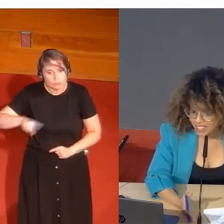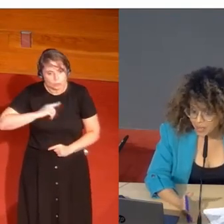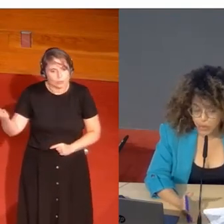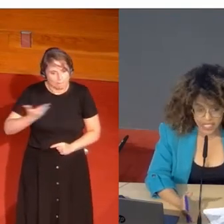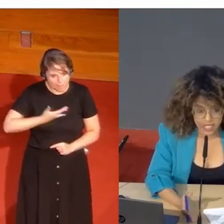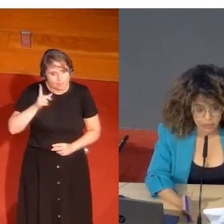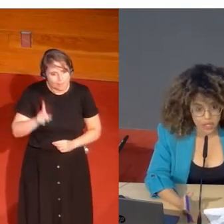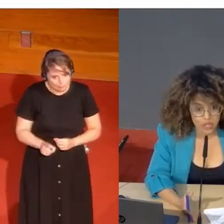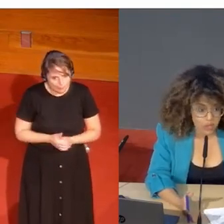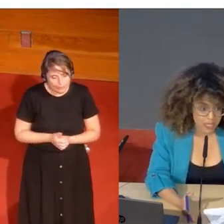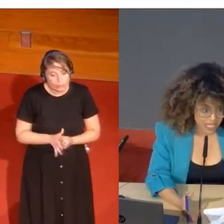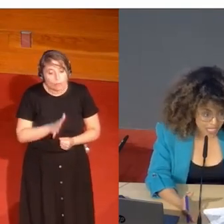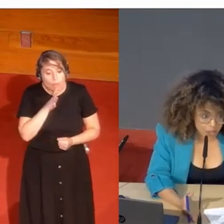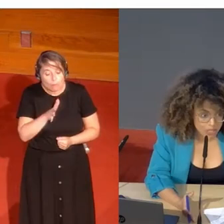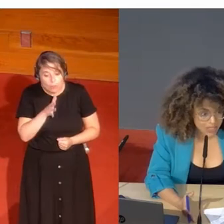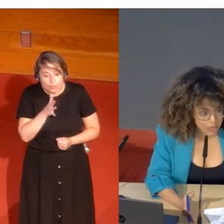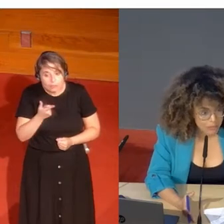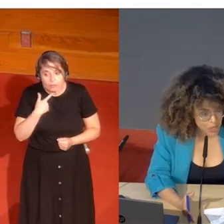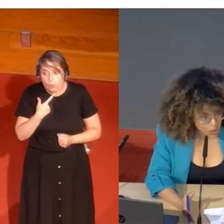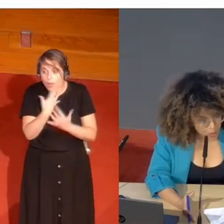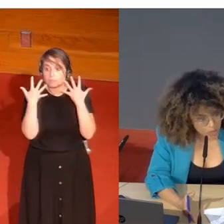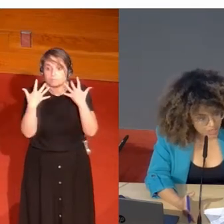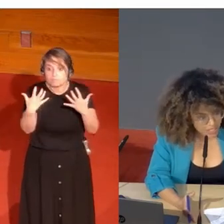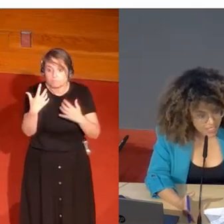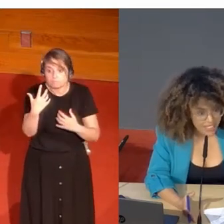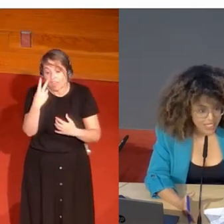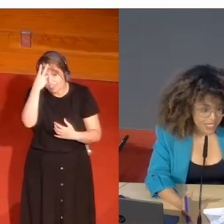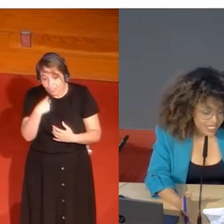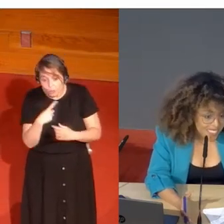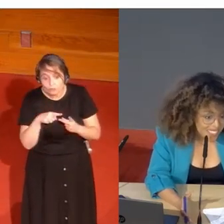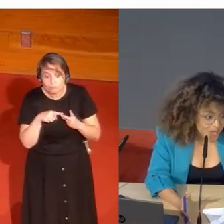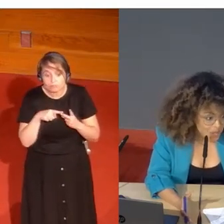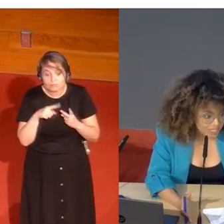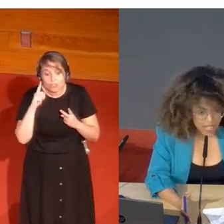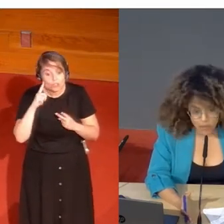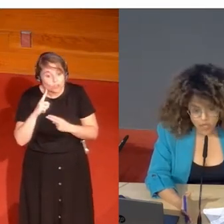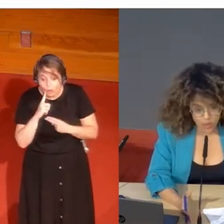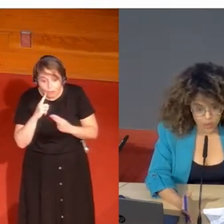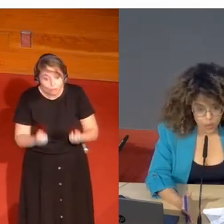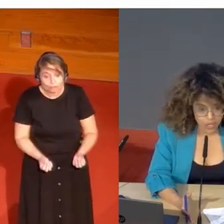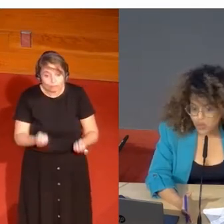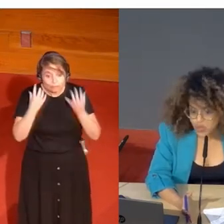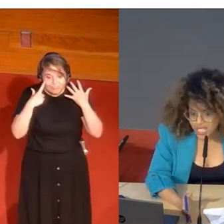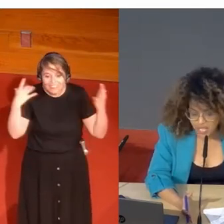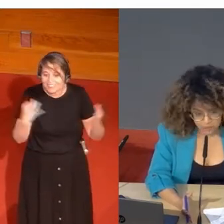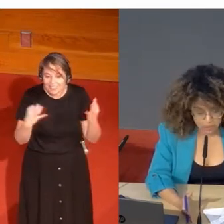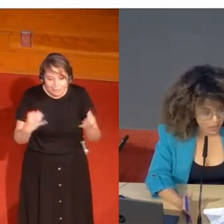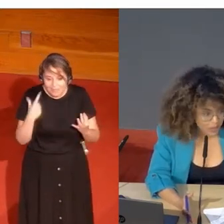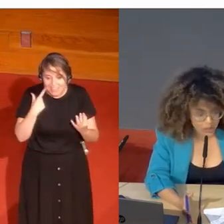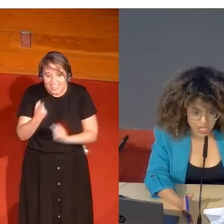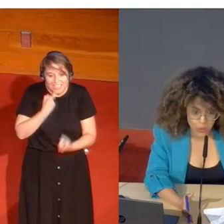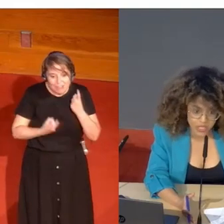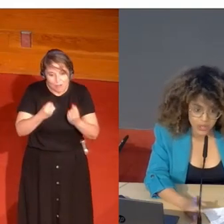impacta Por qué Porque somos más ciegos más sordos y no nos enteramos de lo que ocurre no nos llega